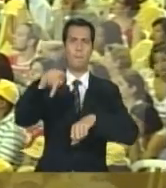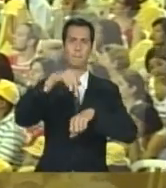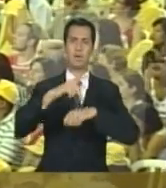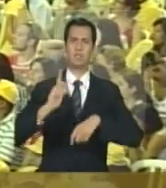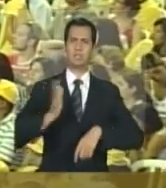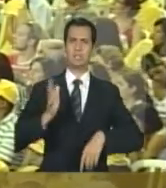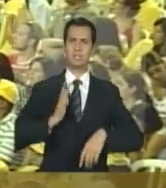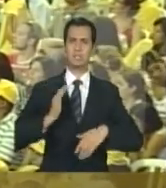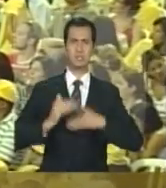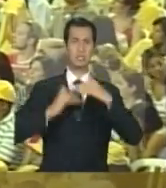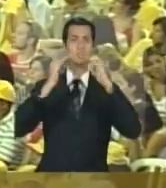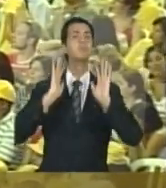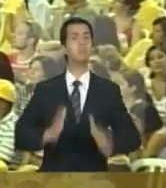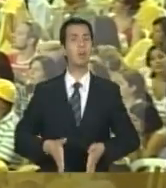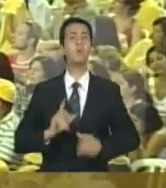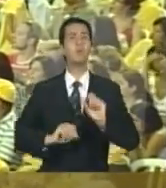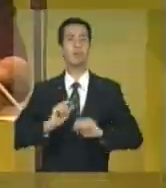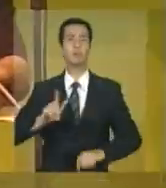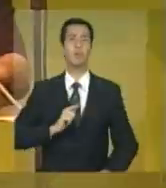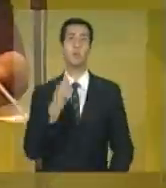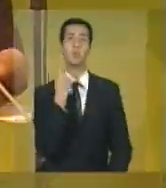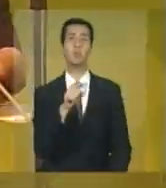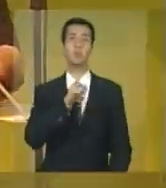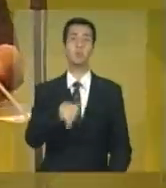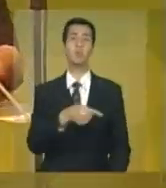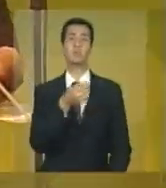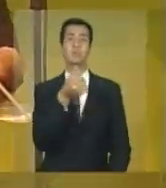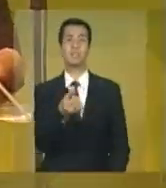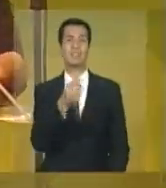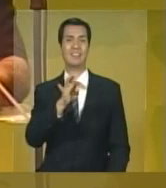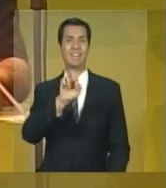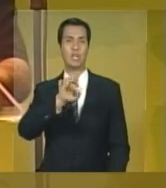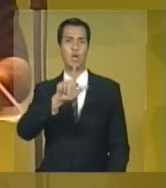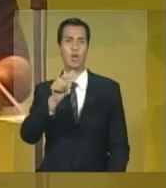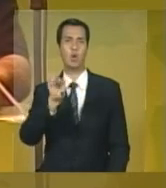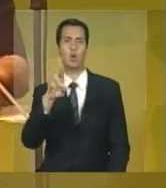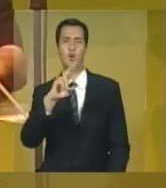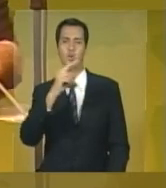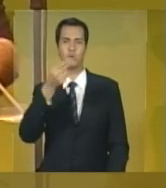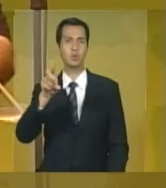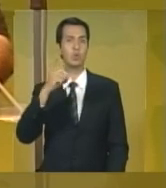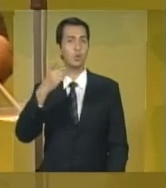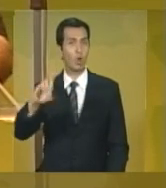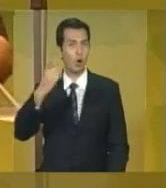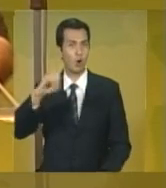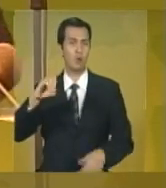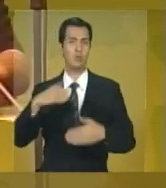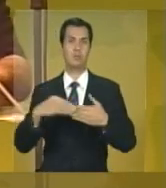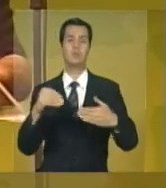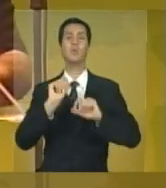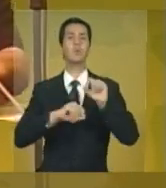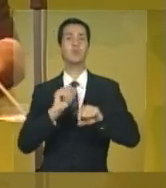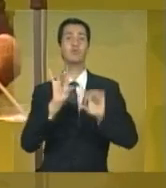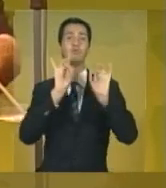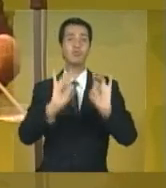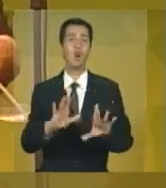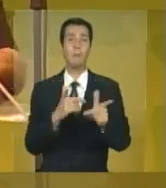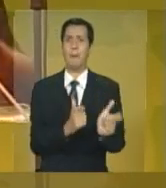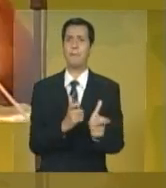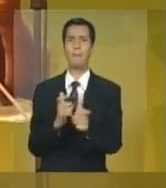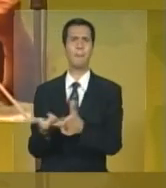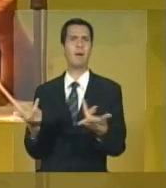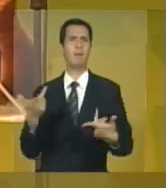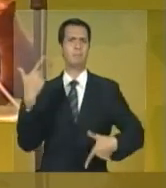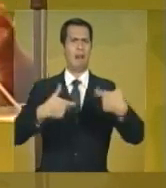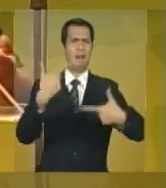1.6 trillones de dólares anualmente para la defensa y la guerra. Si ese dinero